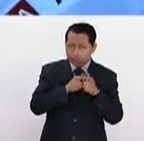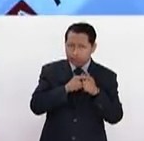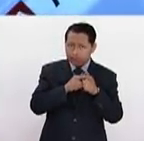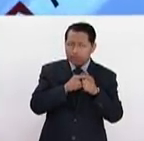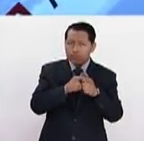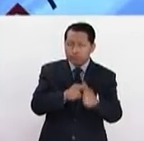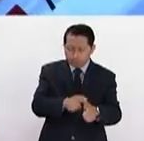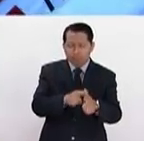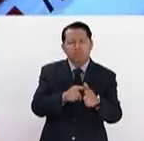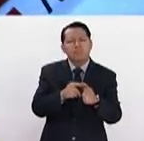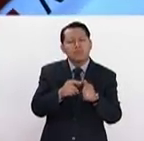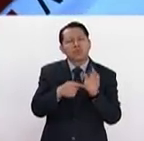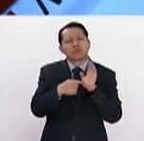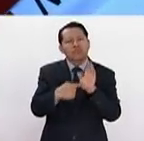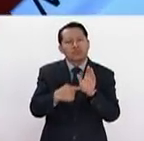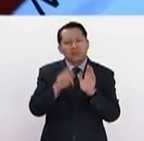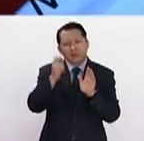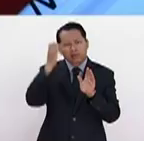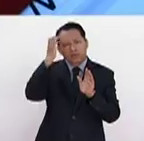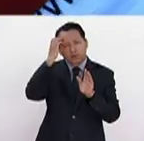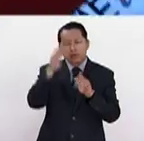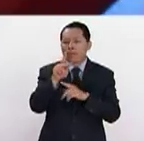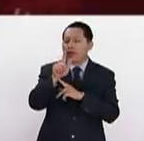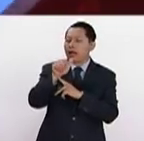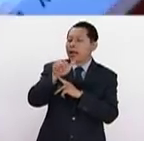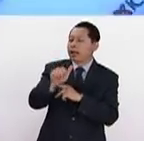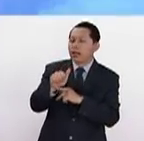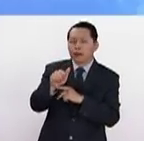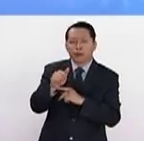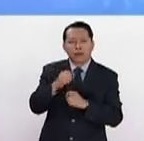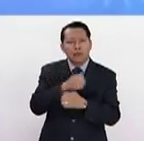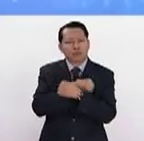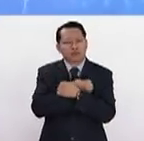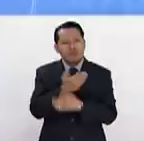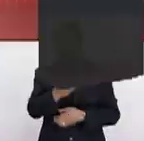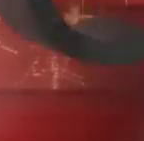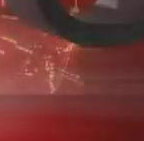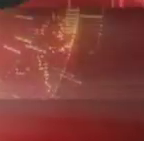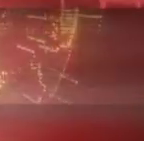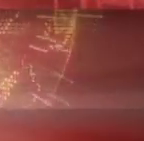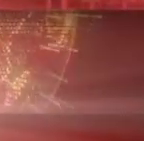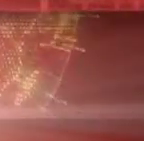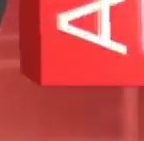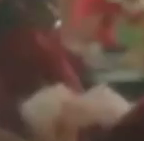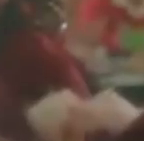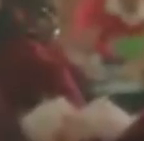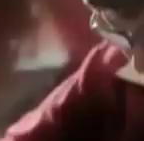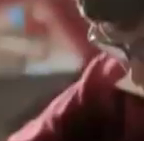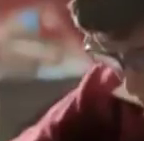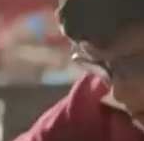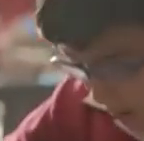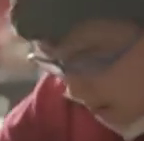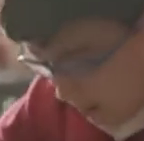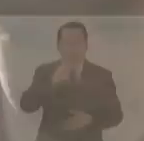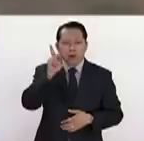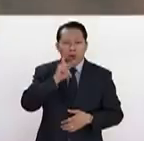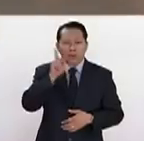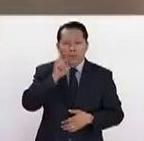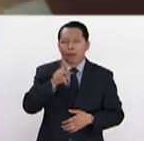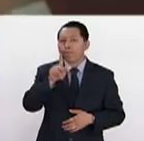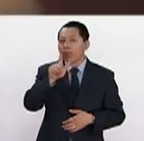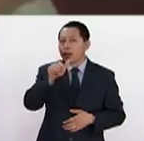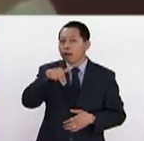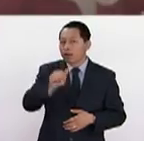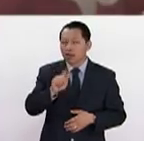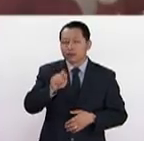invito a conocer la importancia de la prueba Planea en la educación obligatoria. La prueba Planea o Plan Nacional para